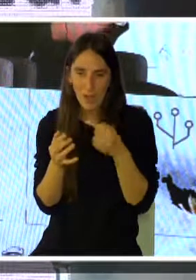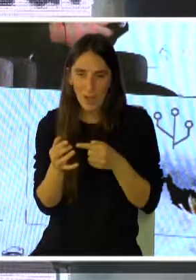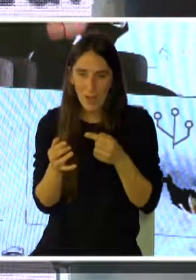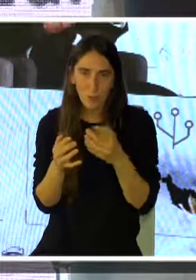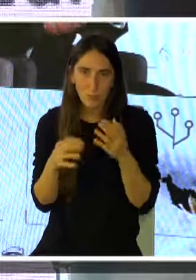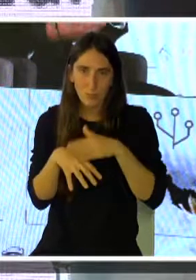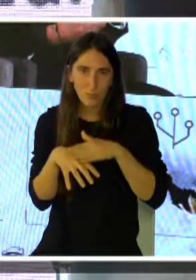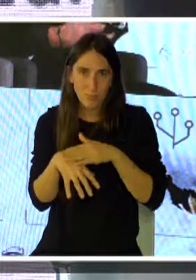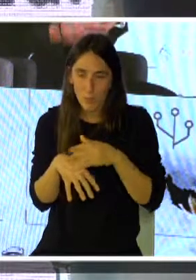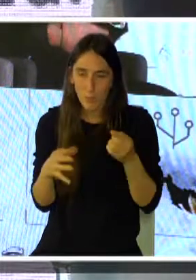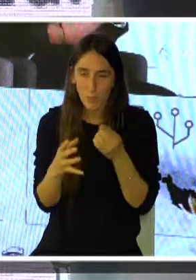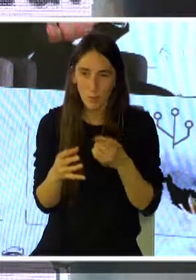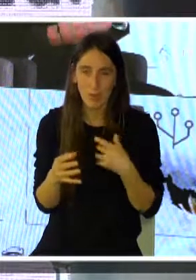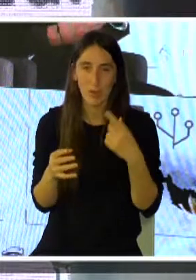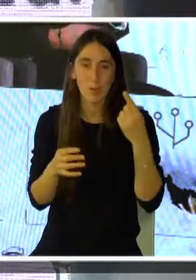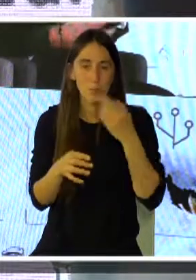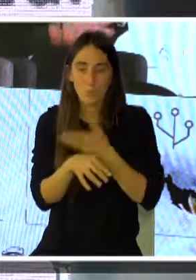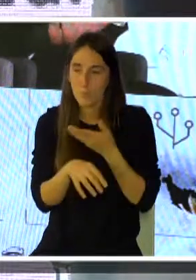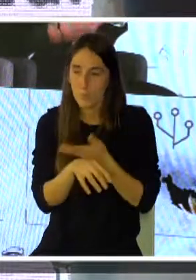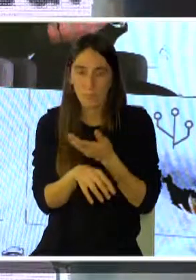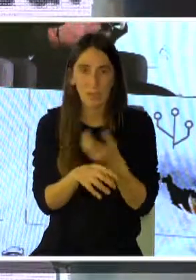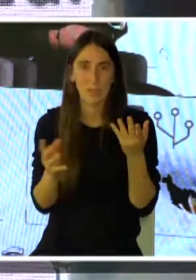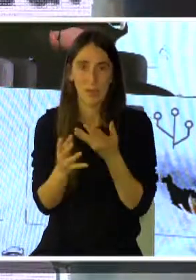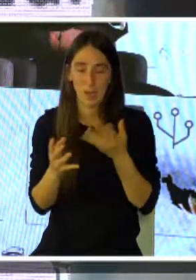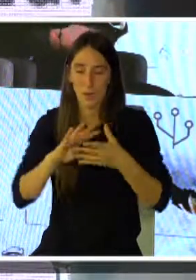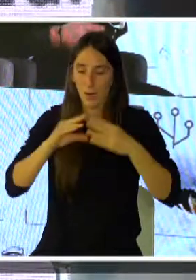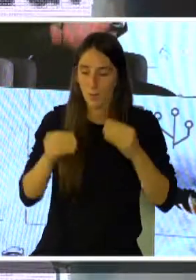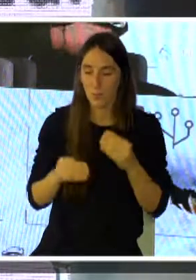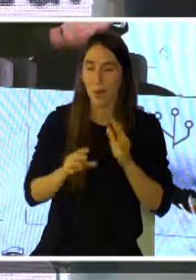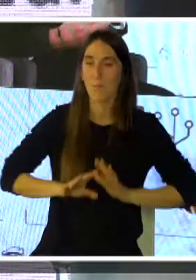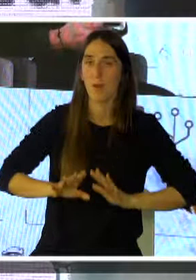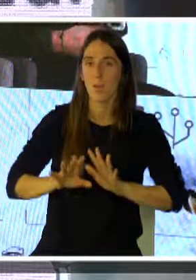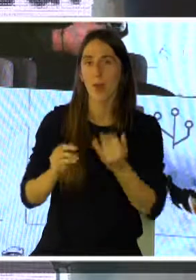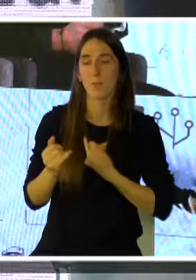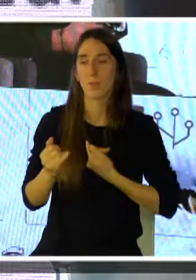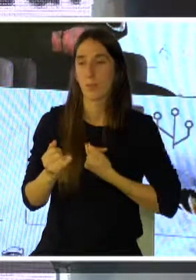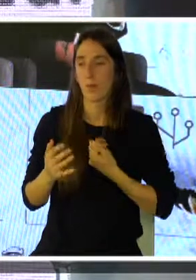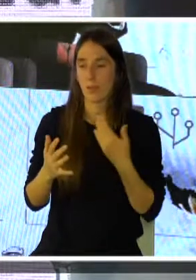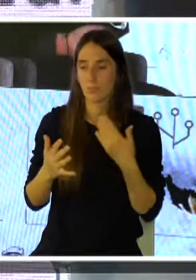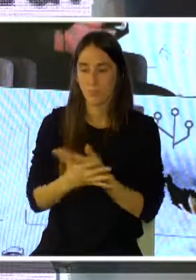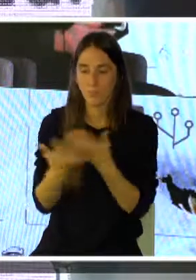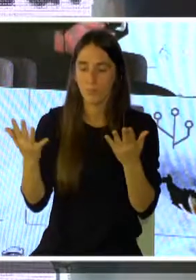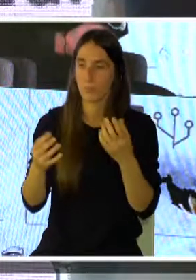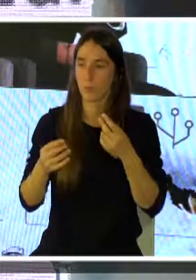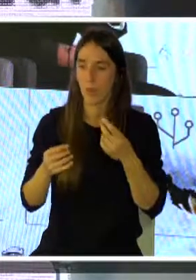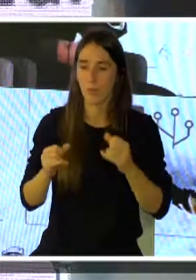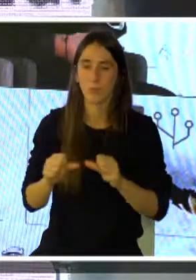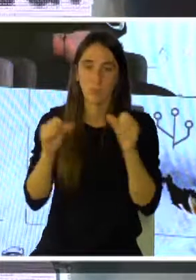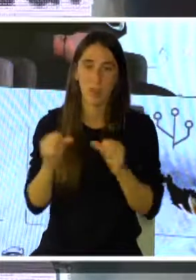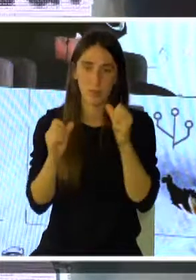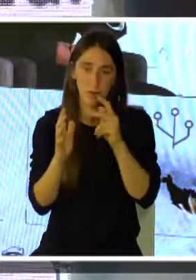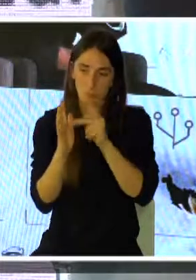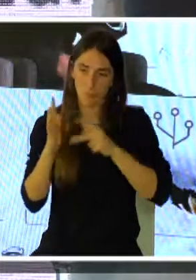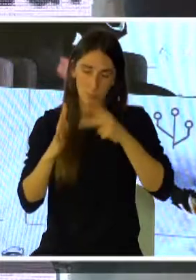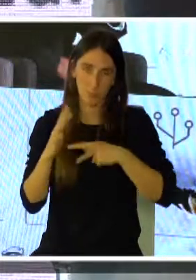cada vez nos demanda más. Nos demanda mucho más a veces de la forma en la que estamos preparados para poder afrontar en esos grandes volúmenes de información.